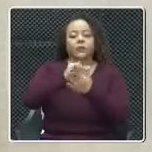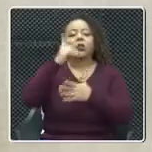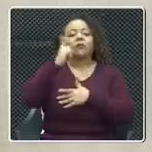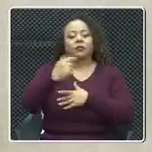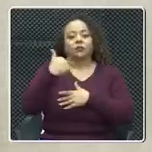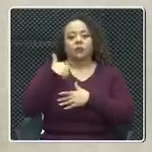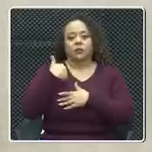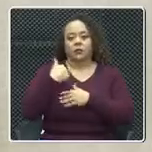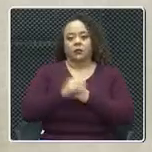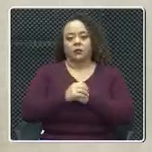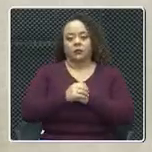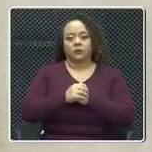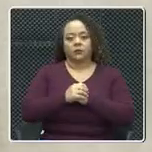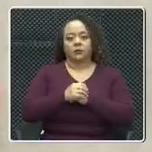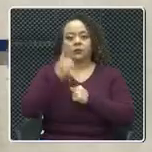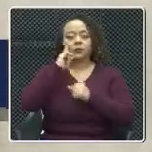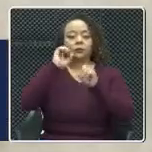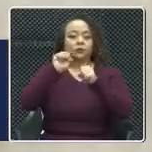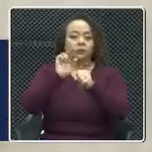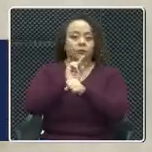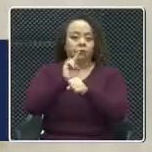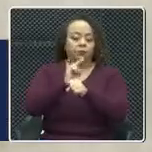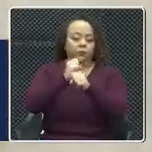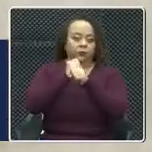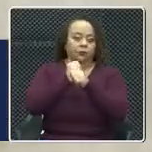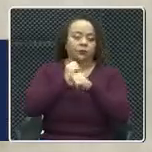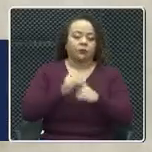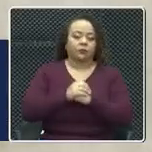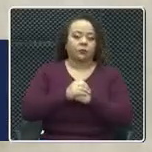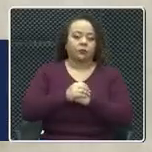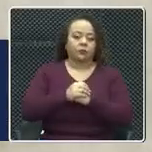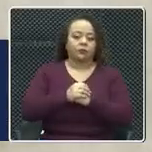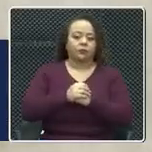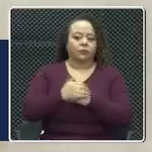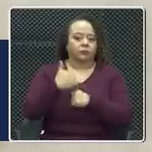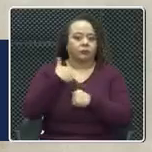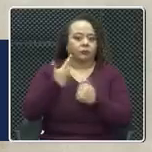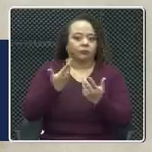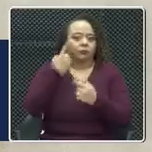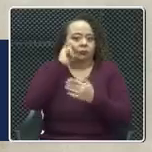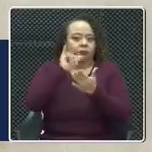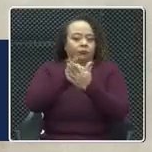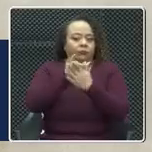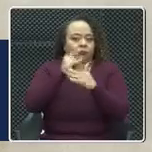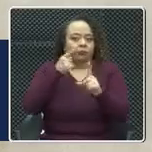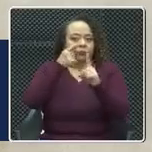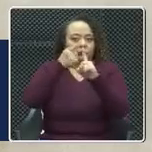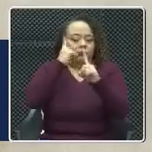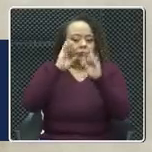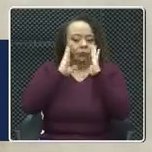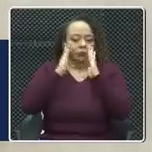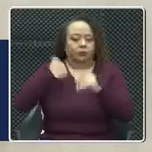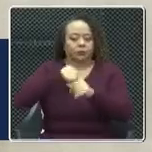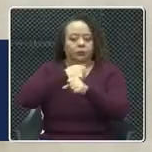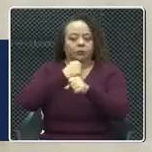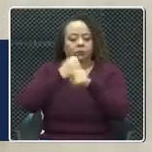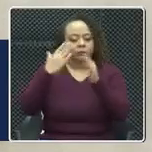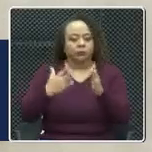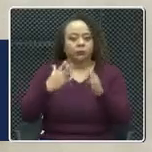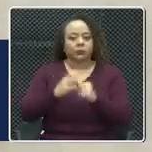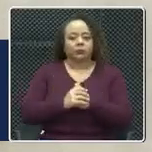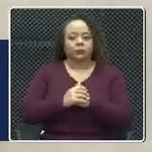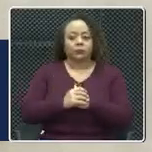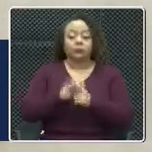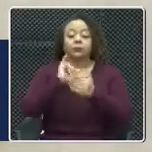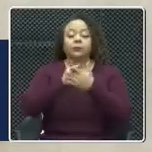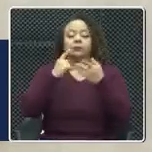que tenemos para poder utilizar una póliza que okay. tenemos, digamos, para atender a nuestros trabajadores, okay. ¿verdad?